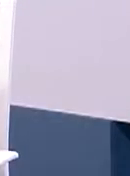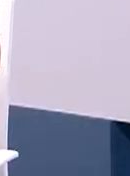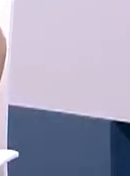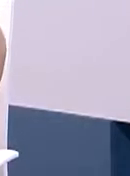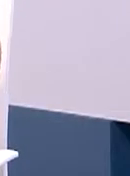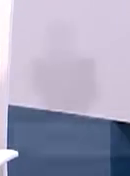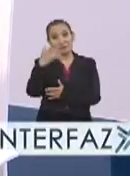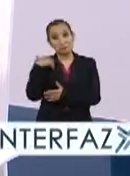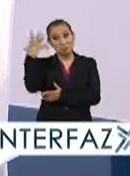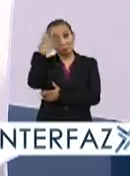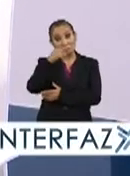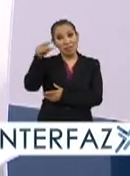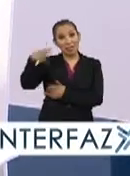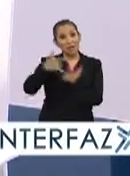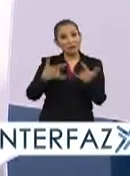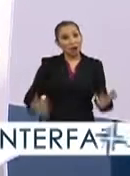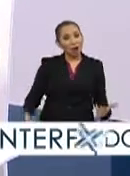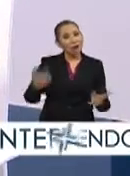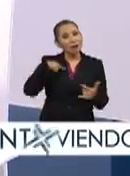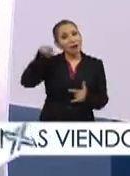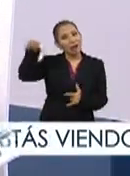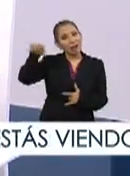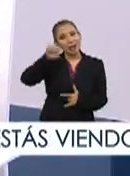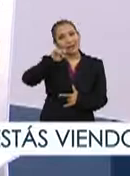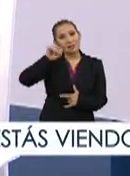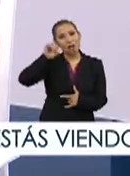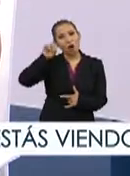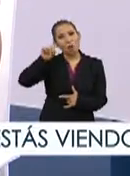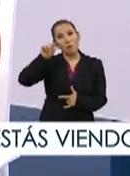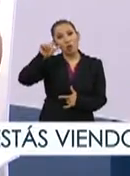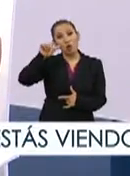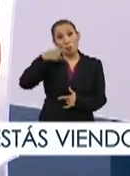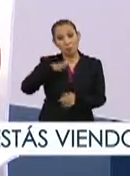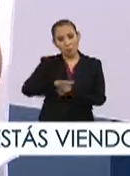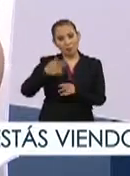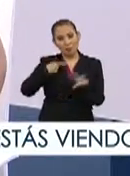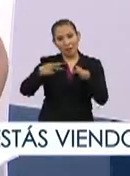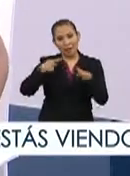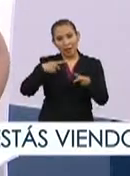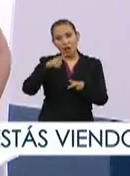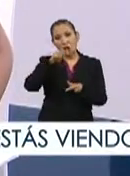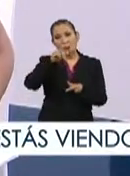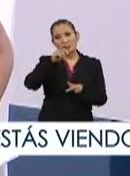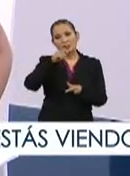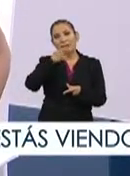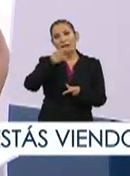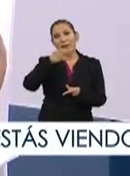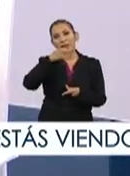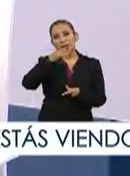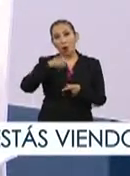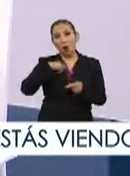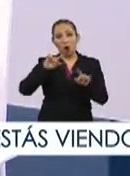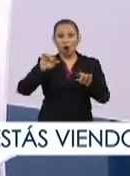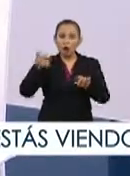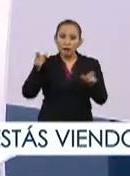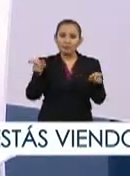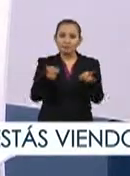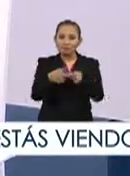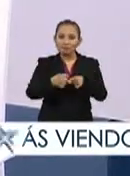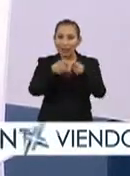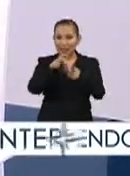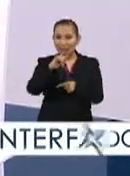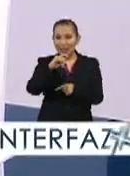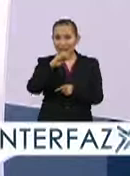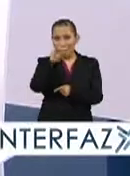Muchas gracias por esta increíble historia desde Sao Paulo, Brasil, que preparó nuestro compañero Luis Gavino Alzati. Hacemos otra breve pausa aquí